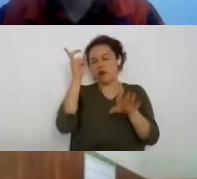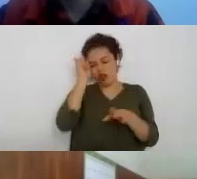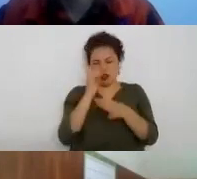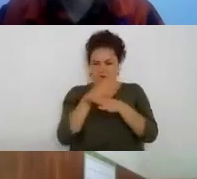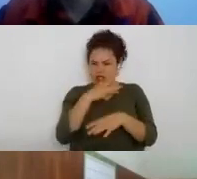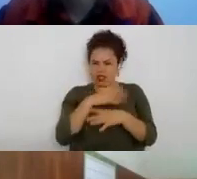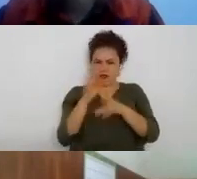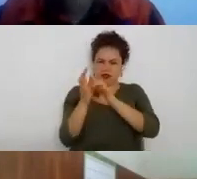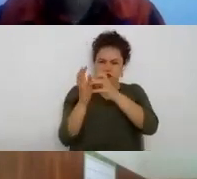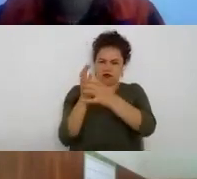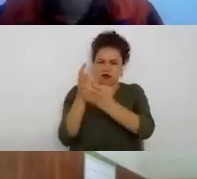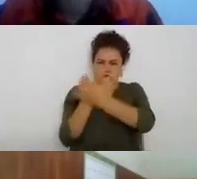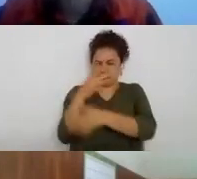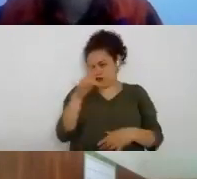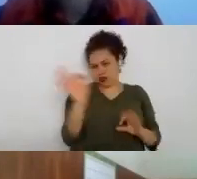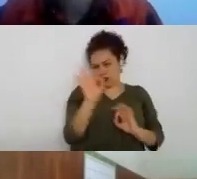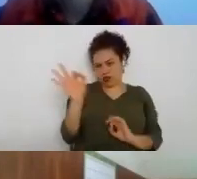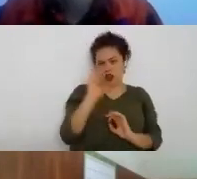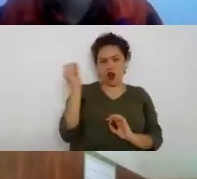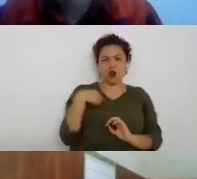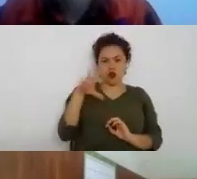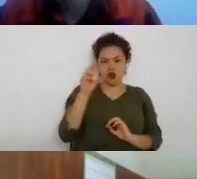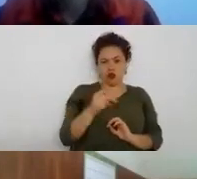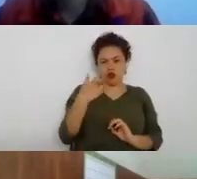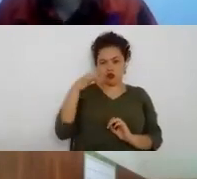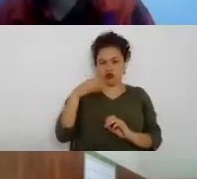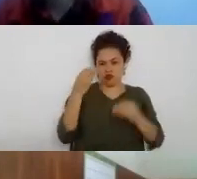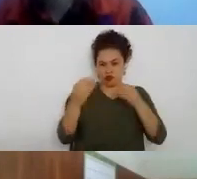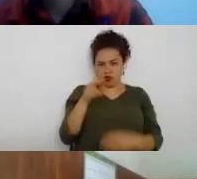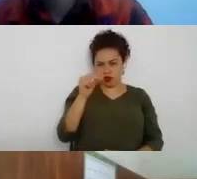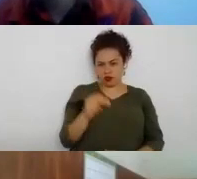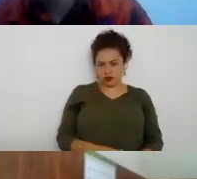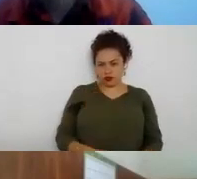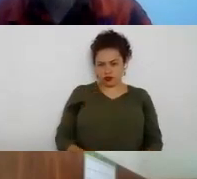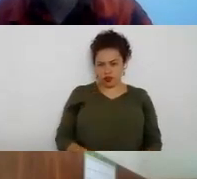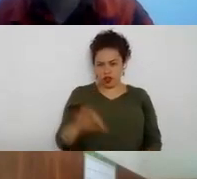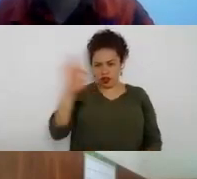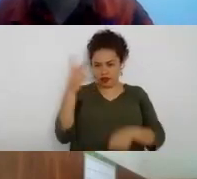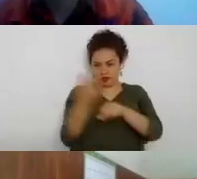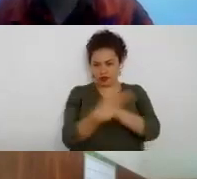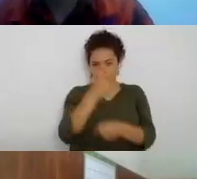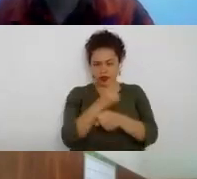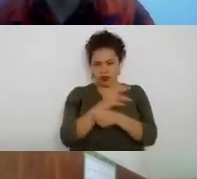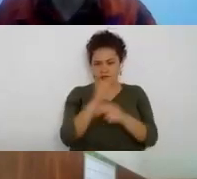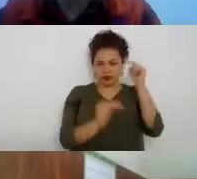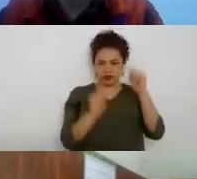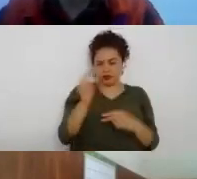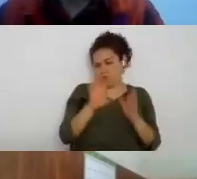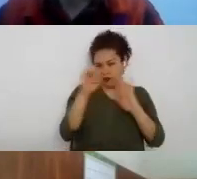no voy a sentir dolor o no voy a sentir tanto dolor como pasaría en una de segundo grado, por ejemplo. ¿Por